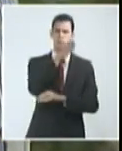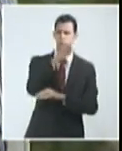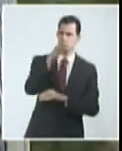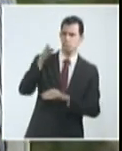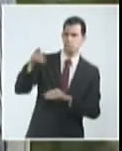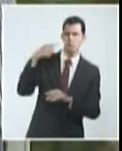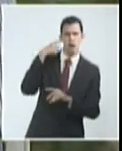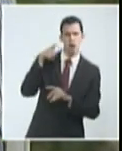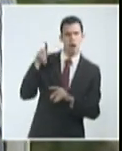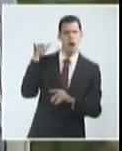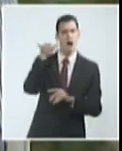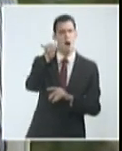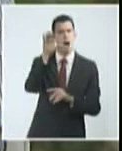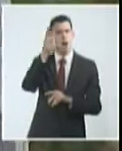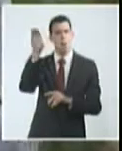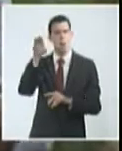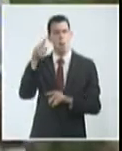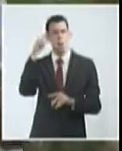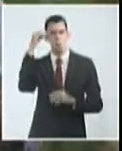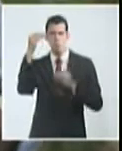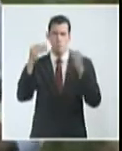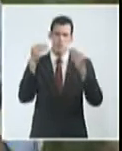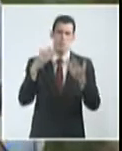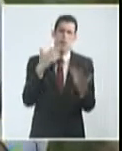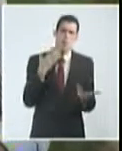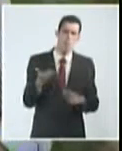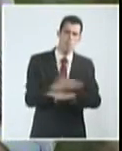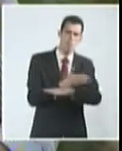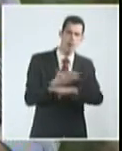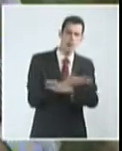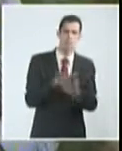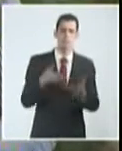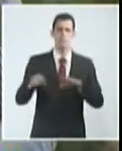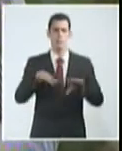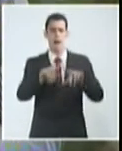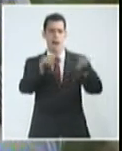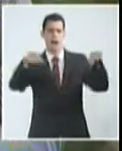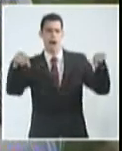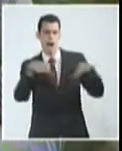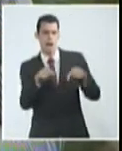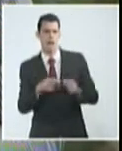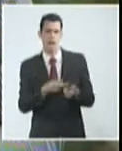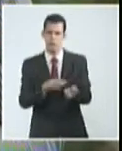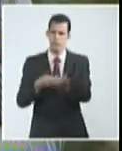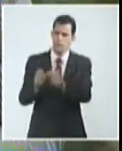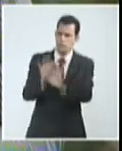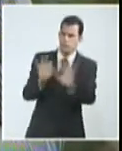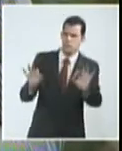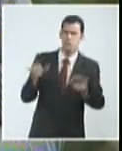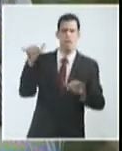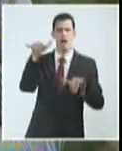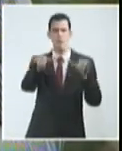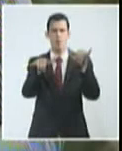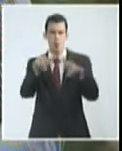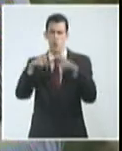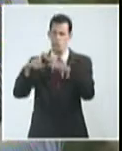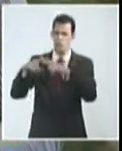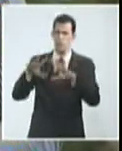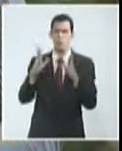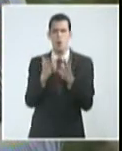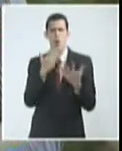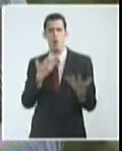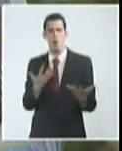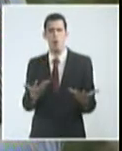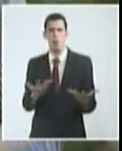preparando la campaña. En estos días desde el gobierno se han seguido los elementos de aseguramiento logístico al turismo. En